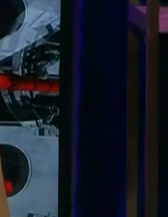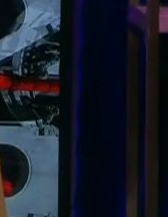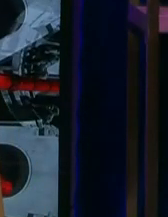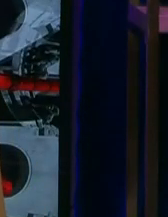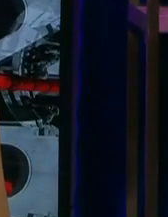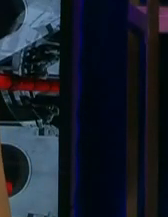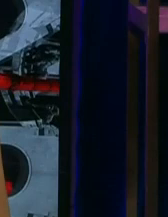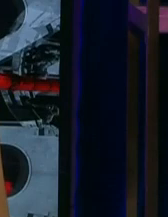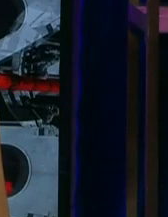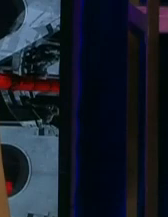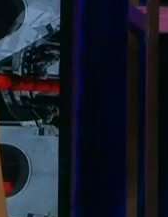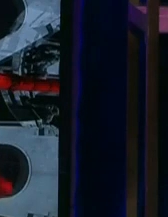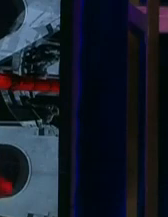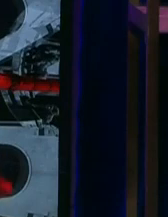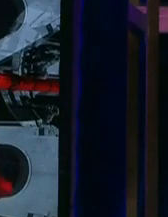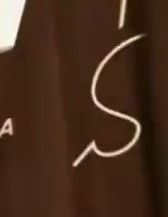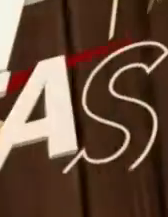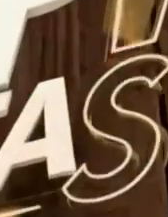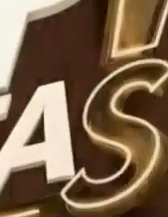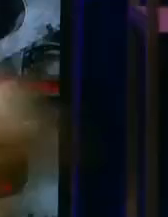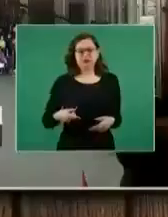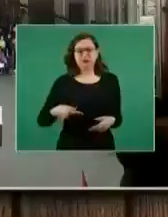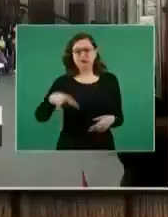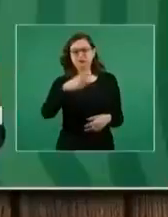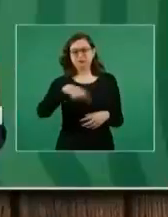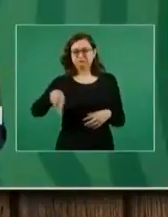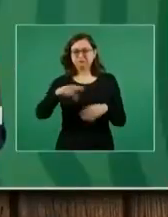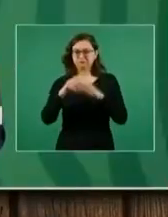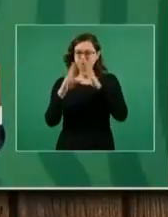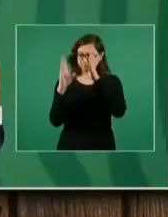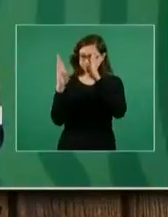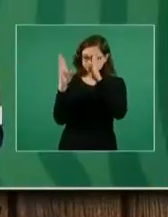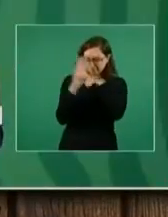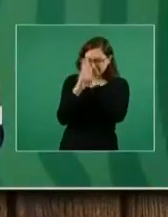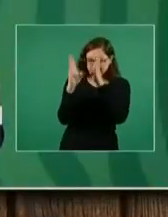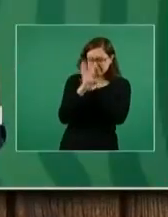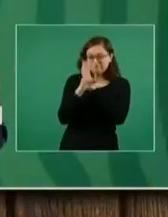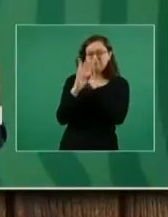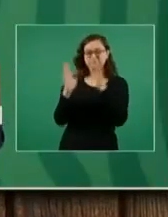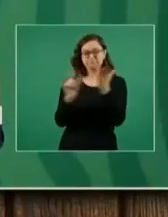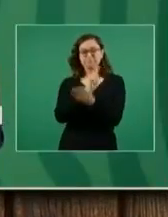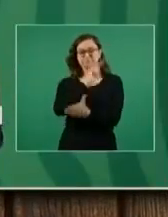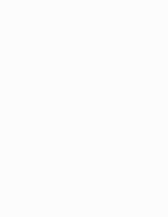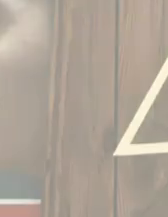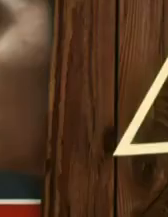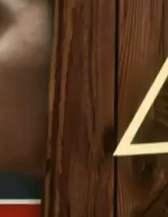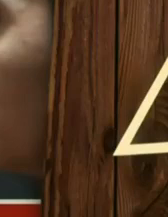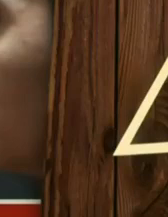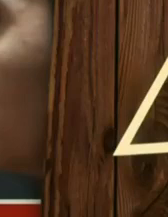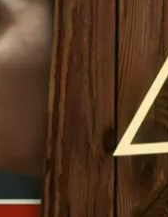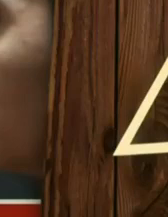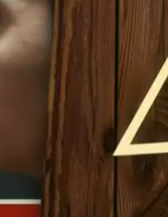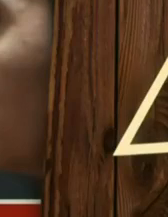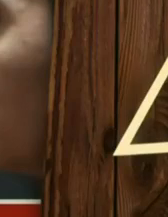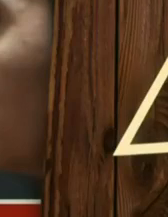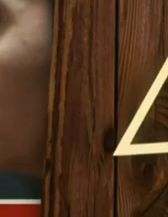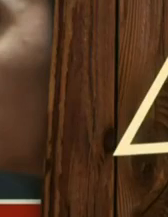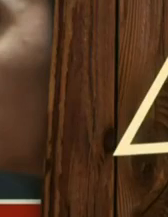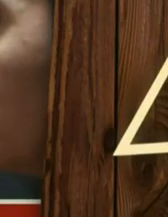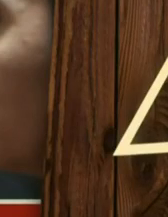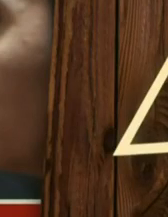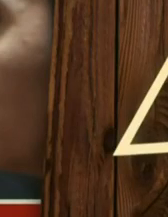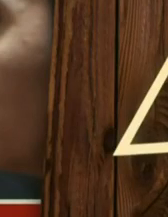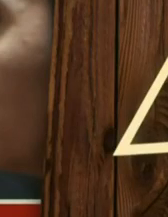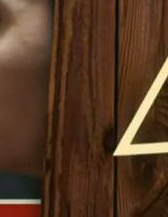del software Pegasus, con un costo de 32 millones de dólares, fue realizado durante la gestión de Tomás Cerón, cuando era el director de la Agencia de